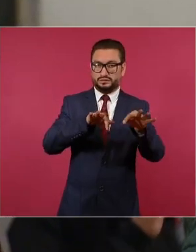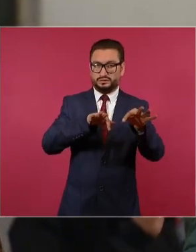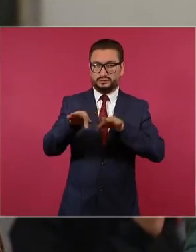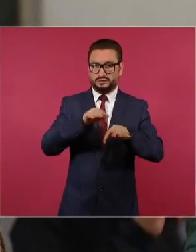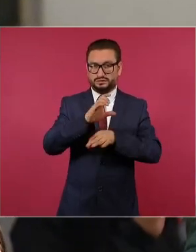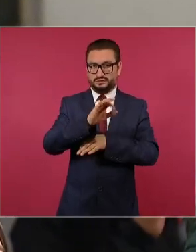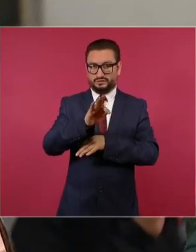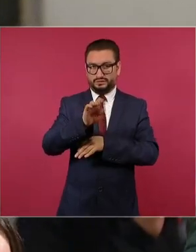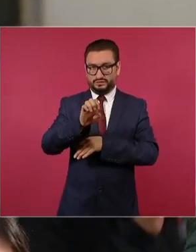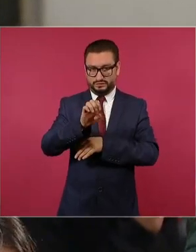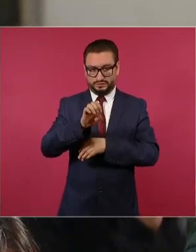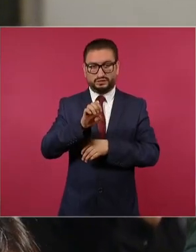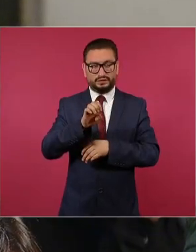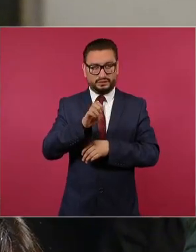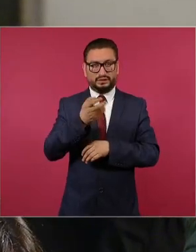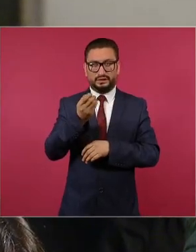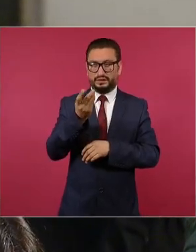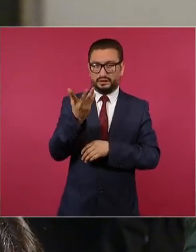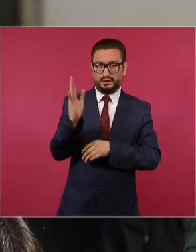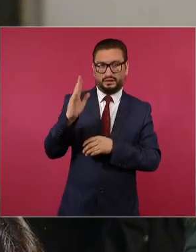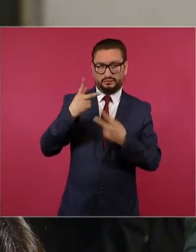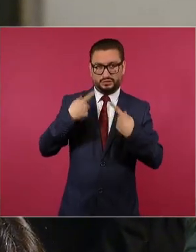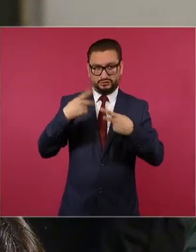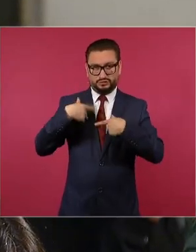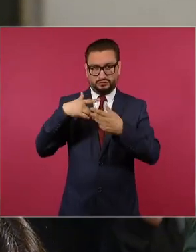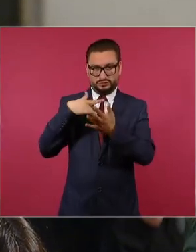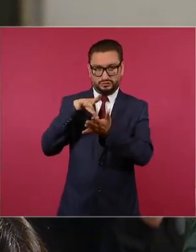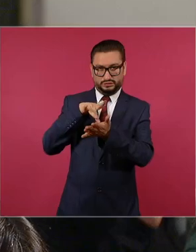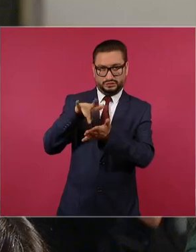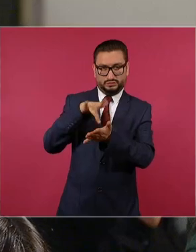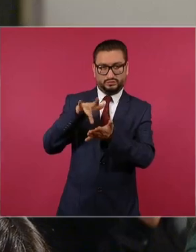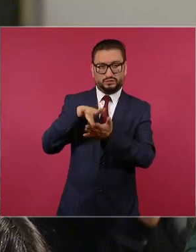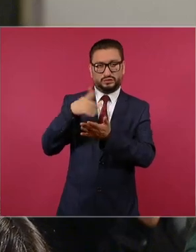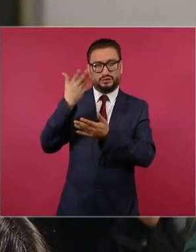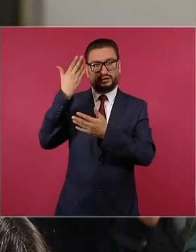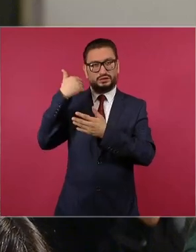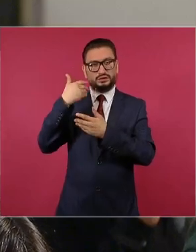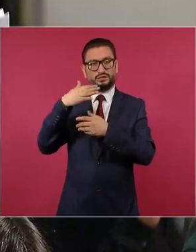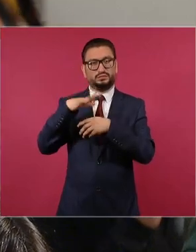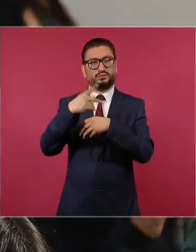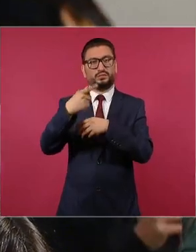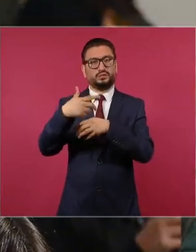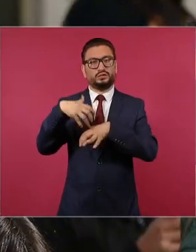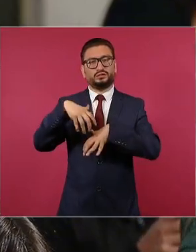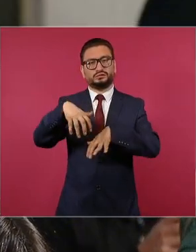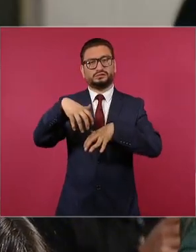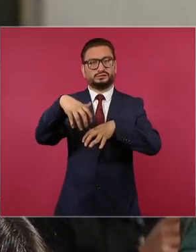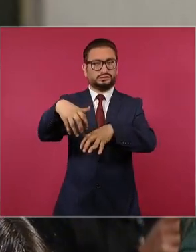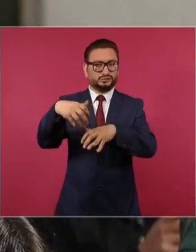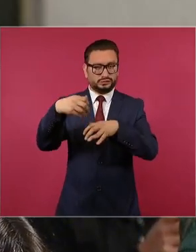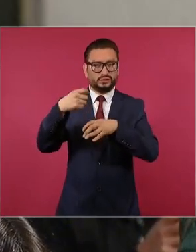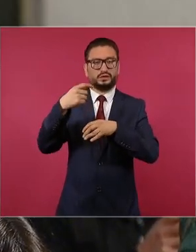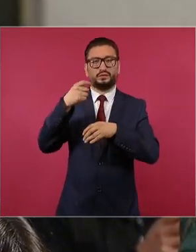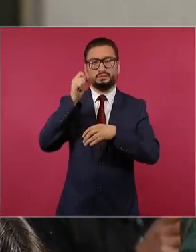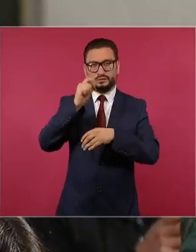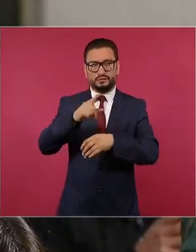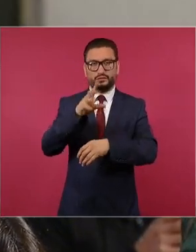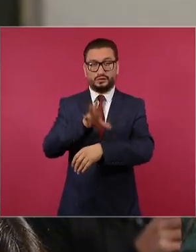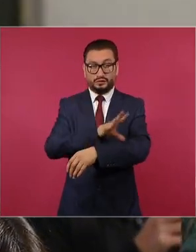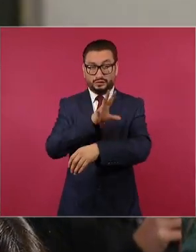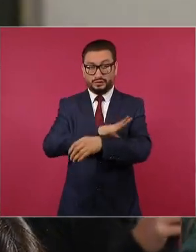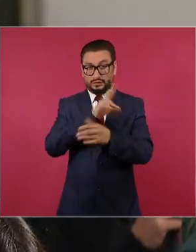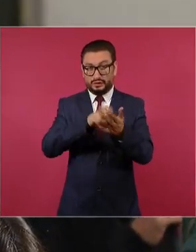Federal de Electricidad, aquellos que apoyaron en marchas, en manifestaciones, la reforma